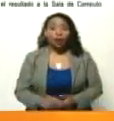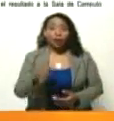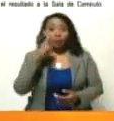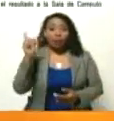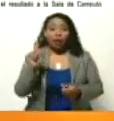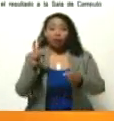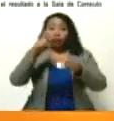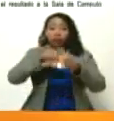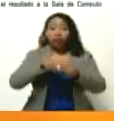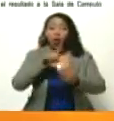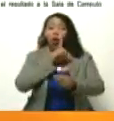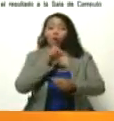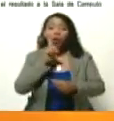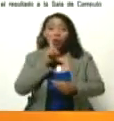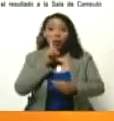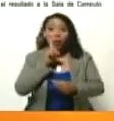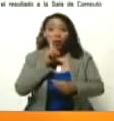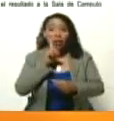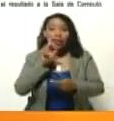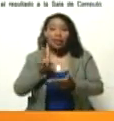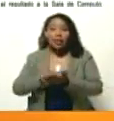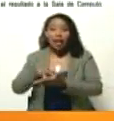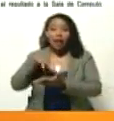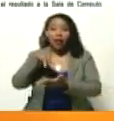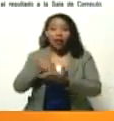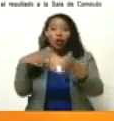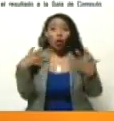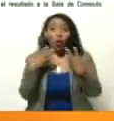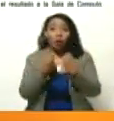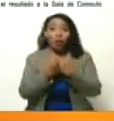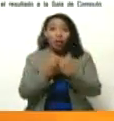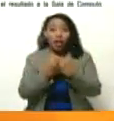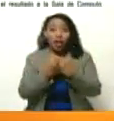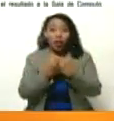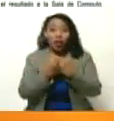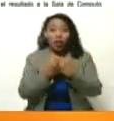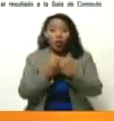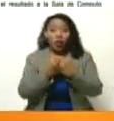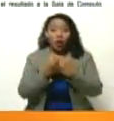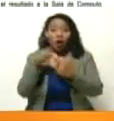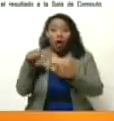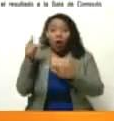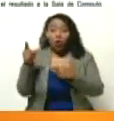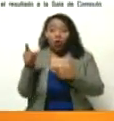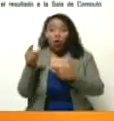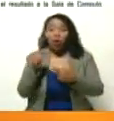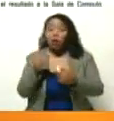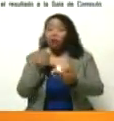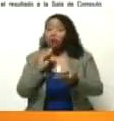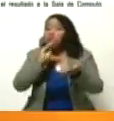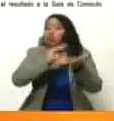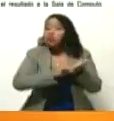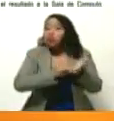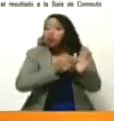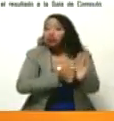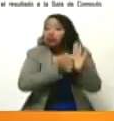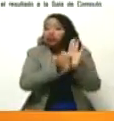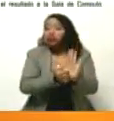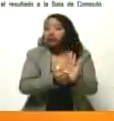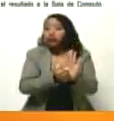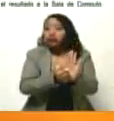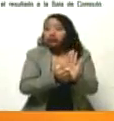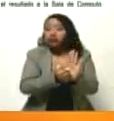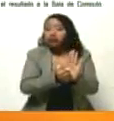Registró los nombres. Se levantó el compañero Pedro Infante y puso